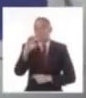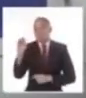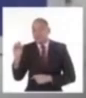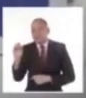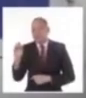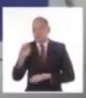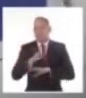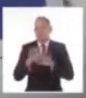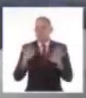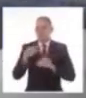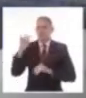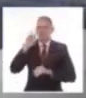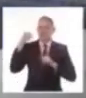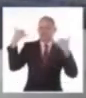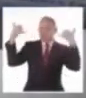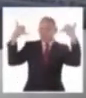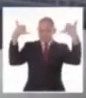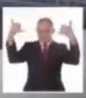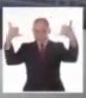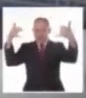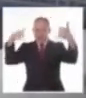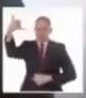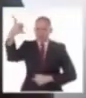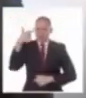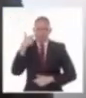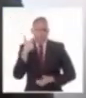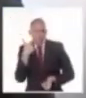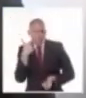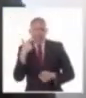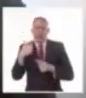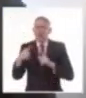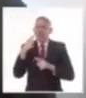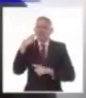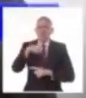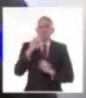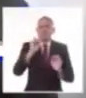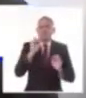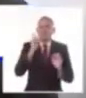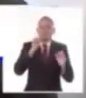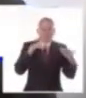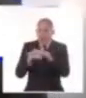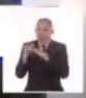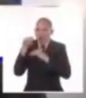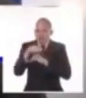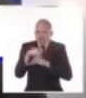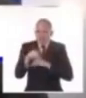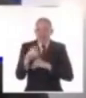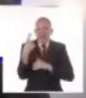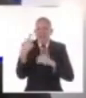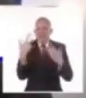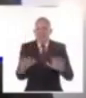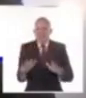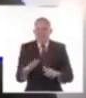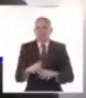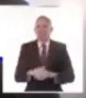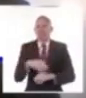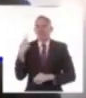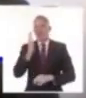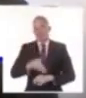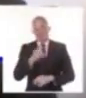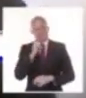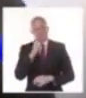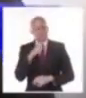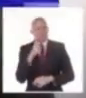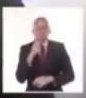de la empresa comercializadora de alimentos Comar Naval. Acudimos al lugar en composición de la Guardia Operativa y determinamos que